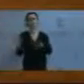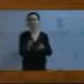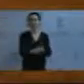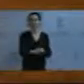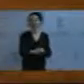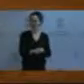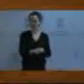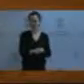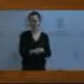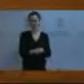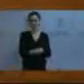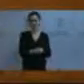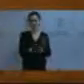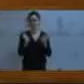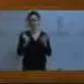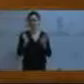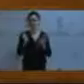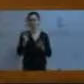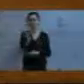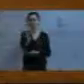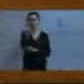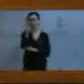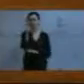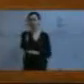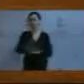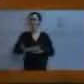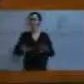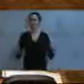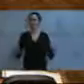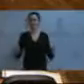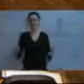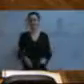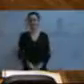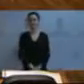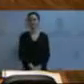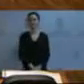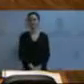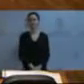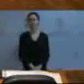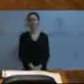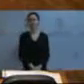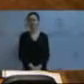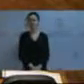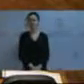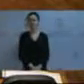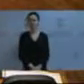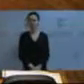de derechas, es de dictaduras. Nada más, señoría.